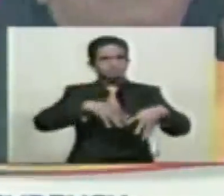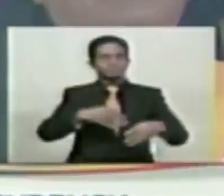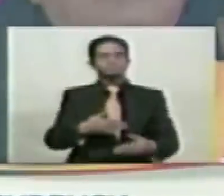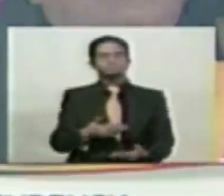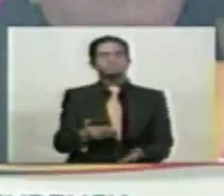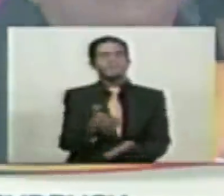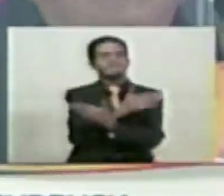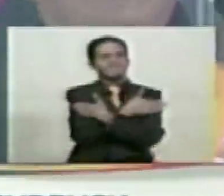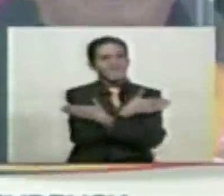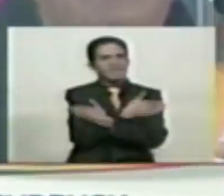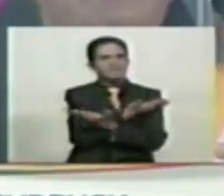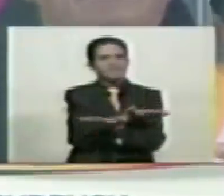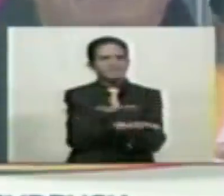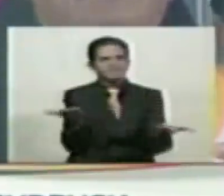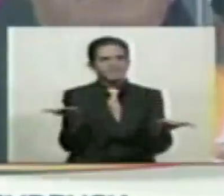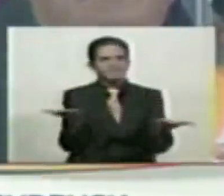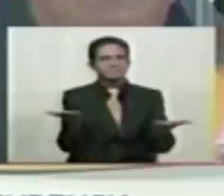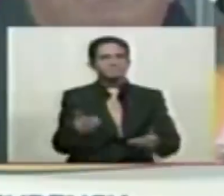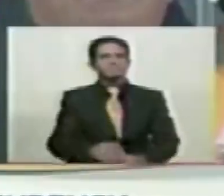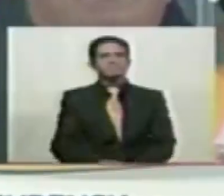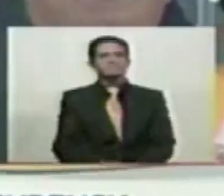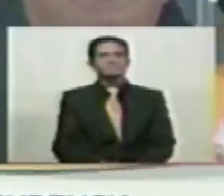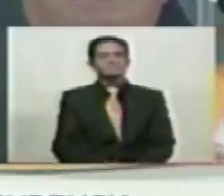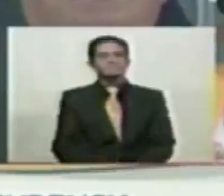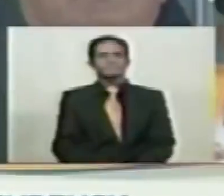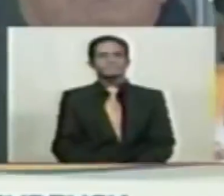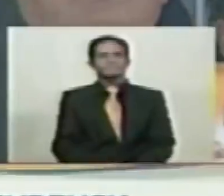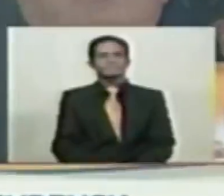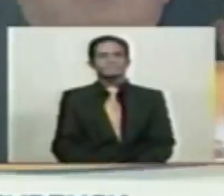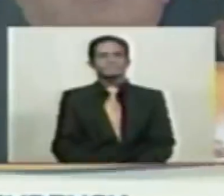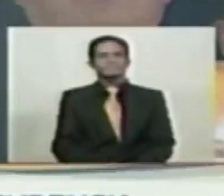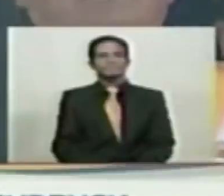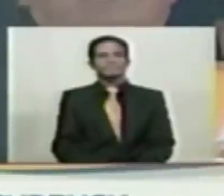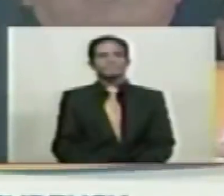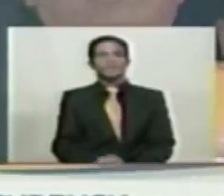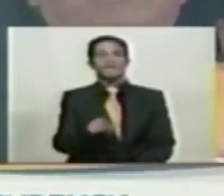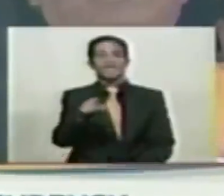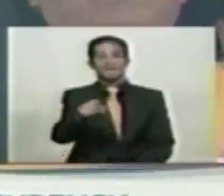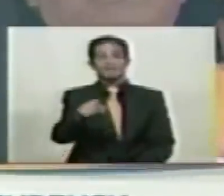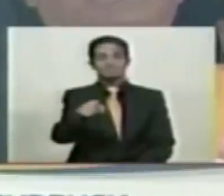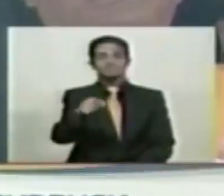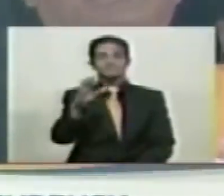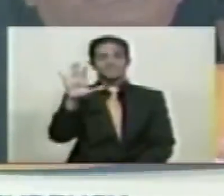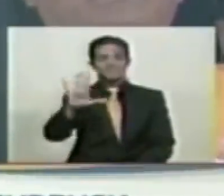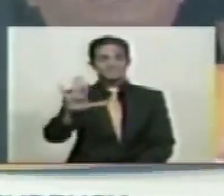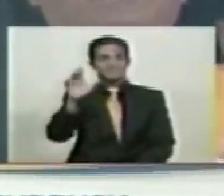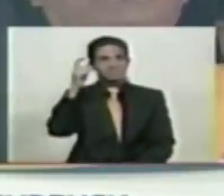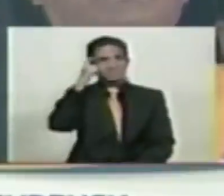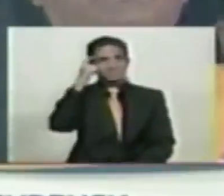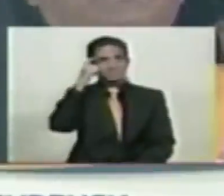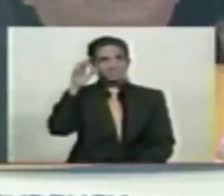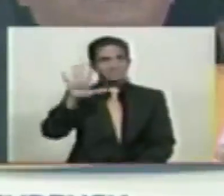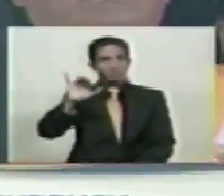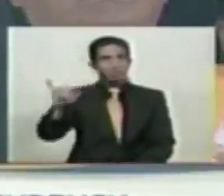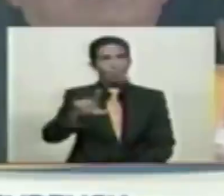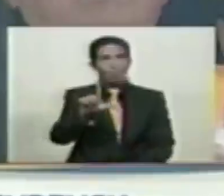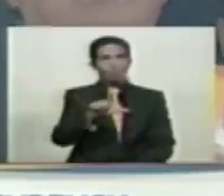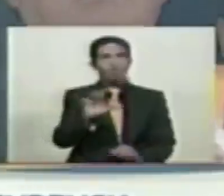Felicidades, felicitaciones. Ha sido un 5 de julio